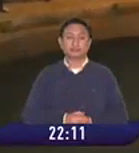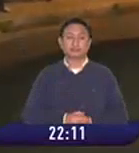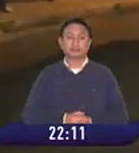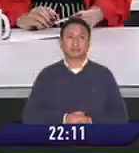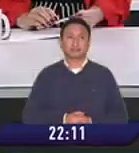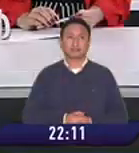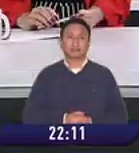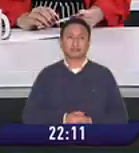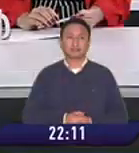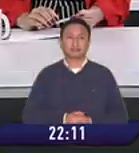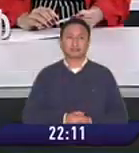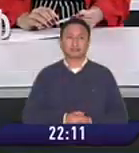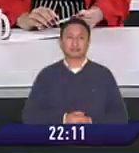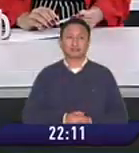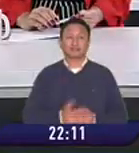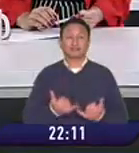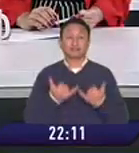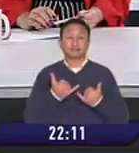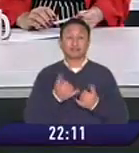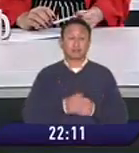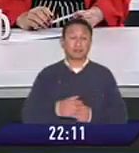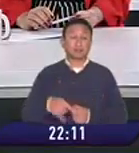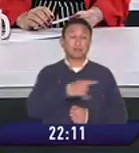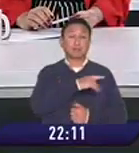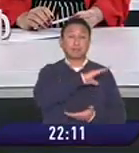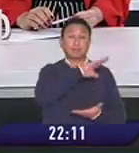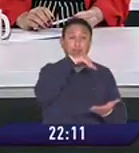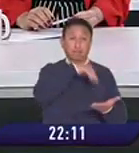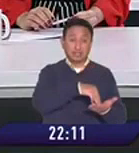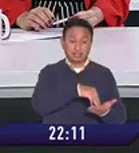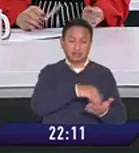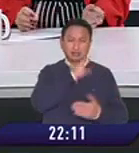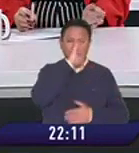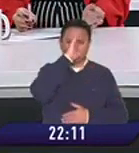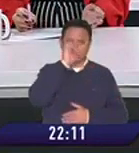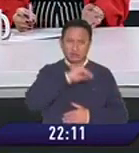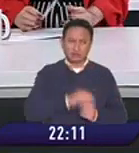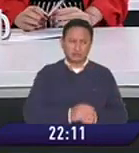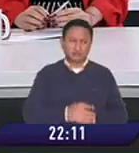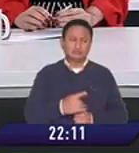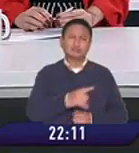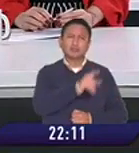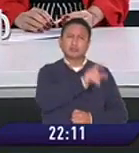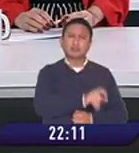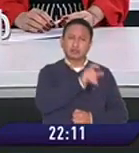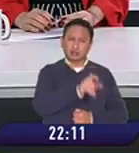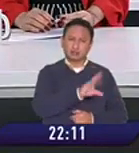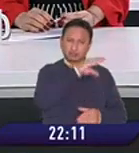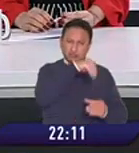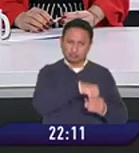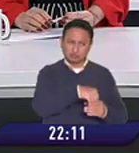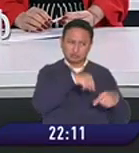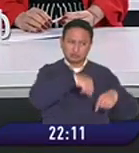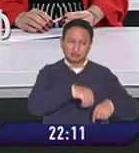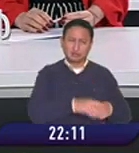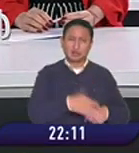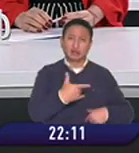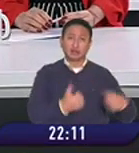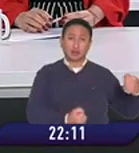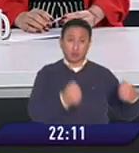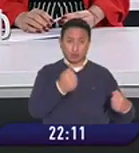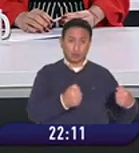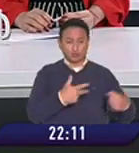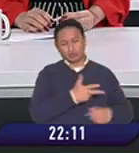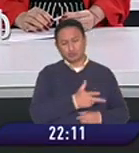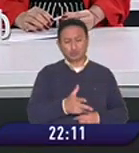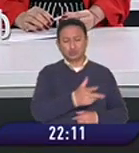Delgado. Ahora nos vamos a Manta. La policía investiga la participación de varios sujetos que se movilizaban en un auto